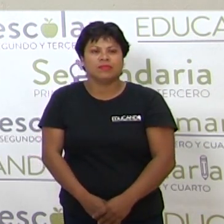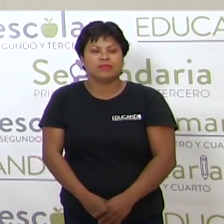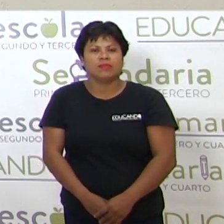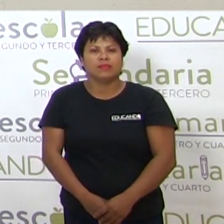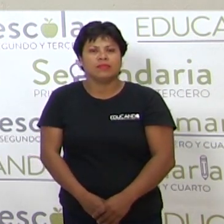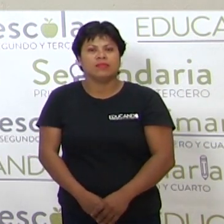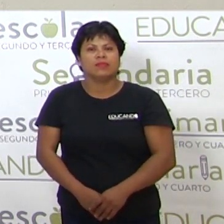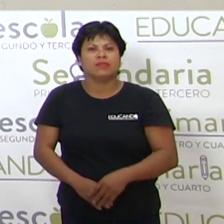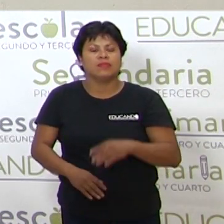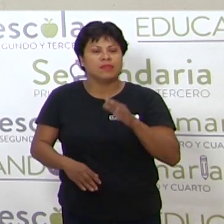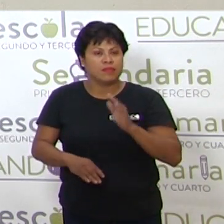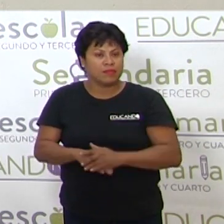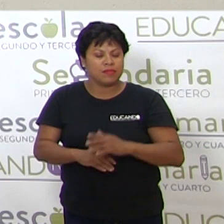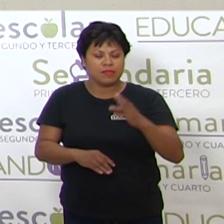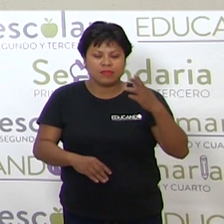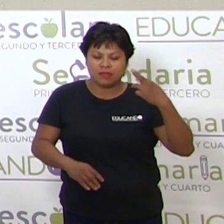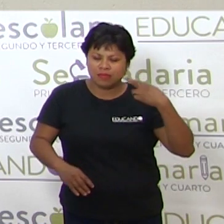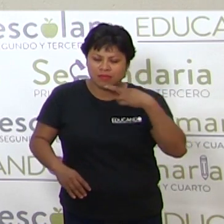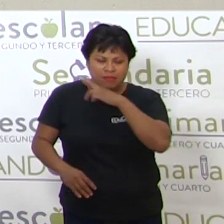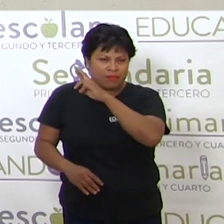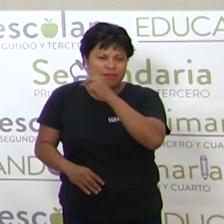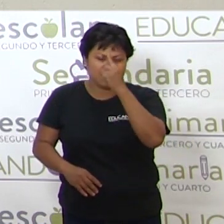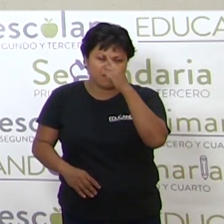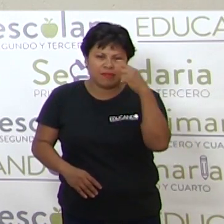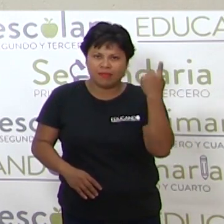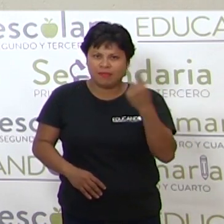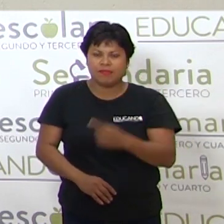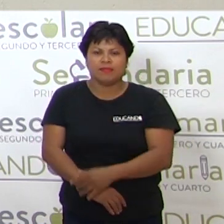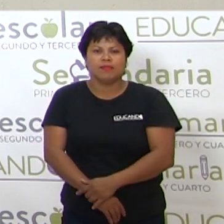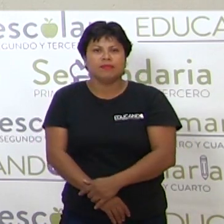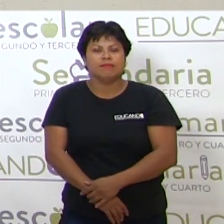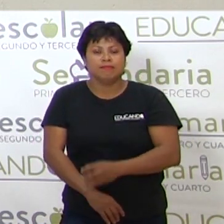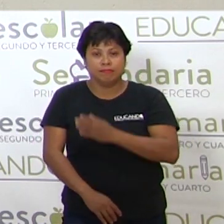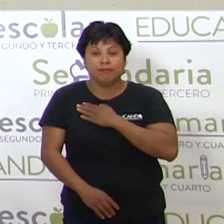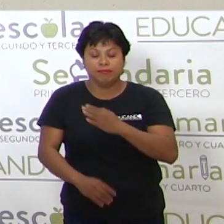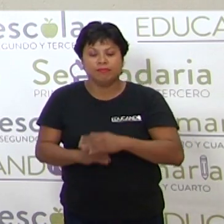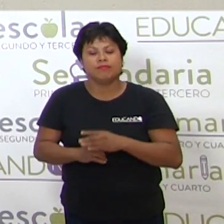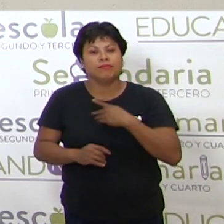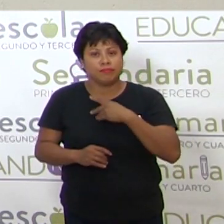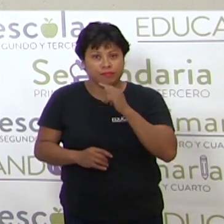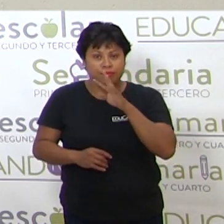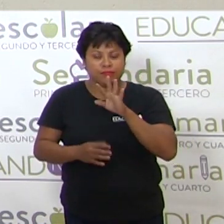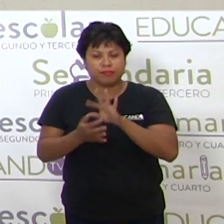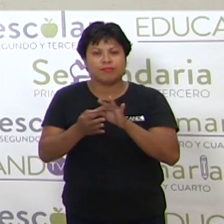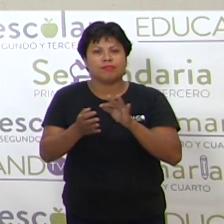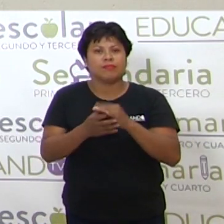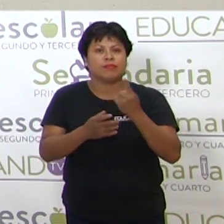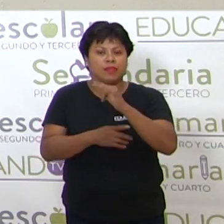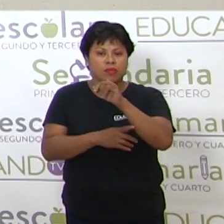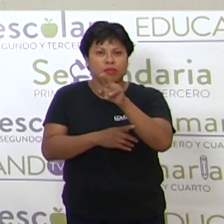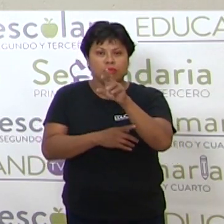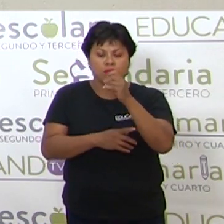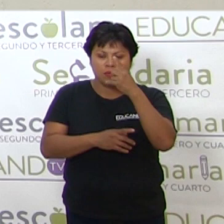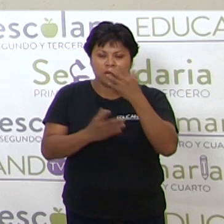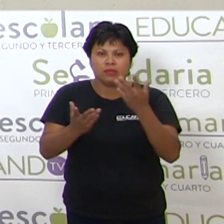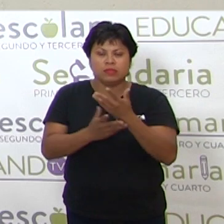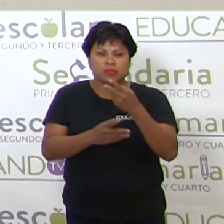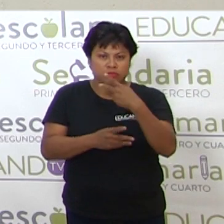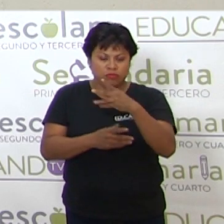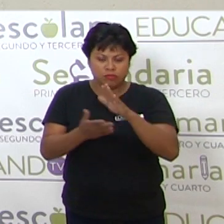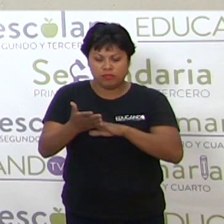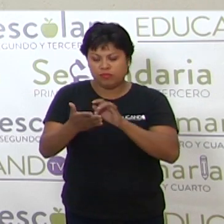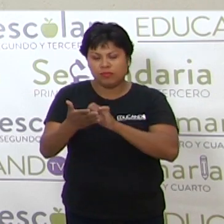de manera muy fácil bueno también les comentó que julio para hacer su diario